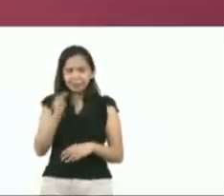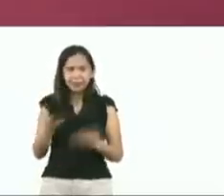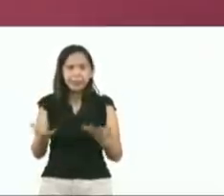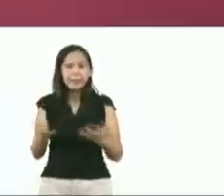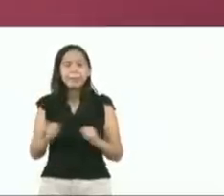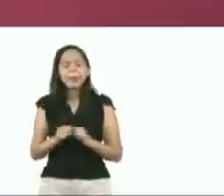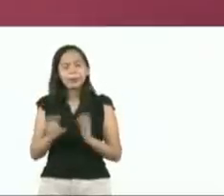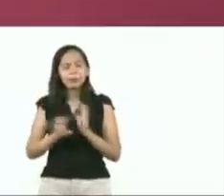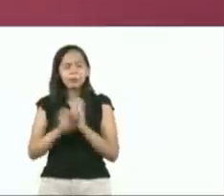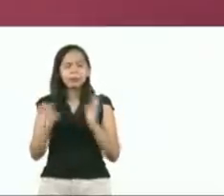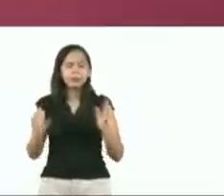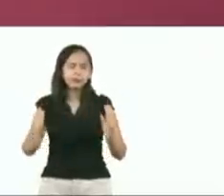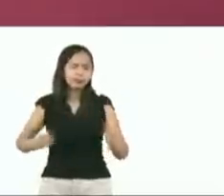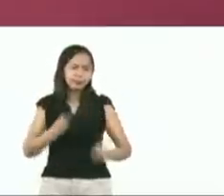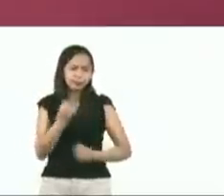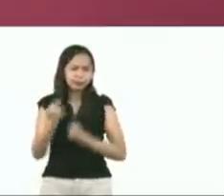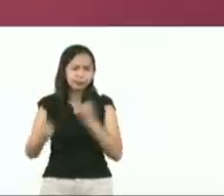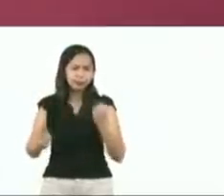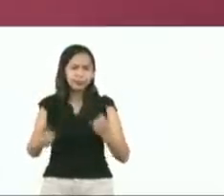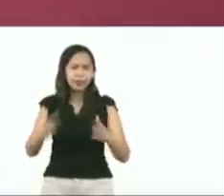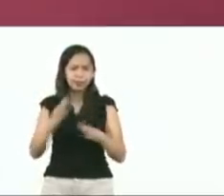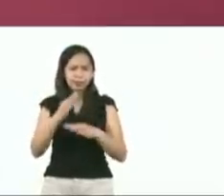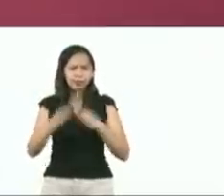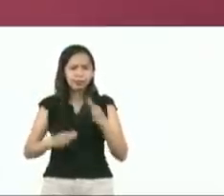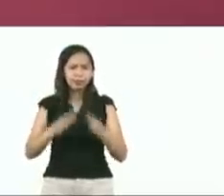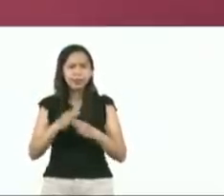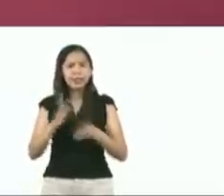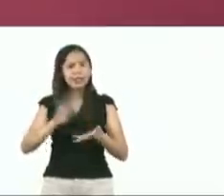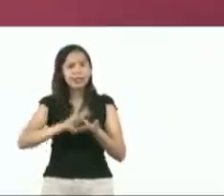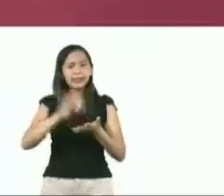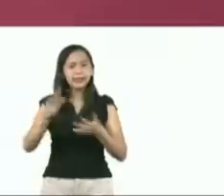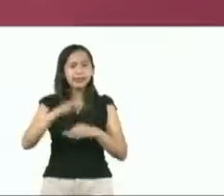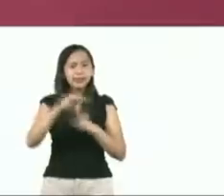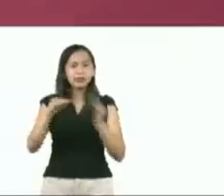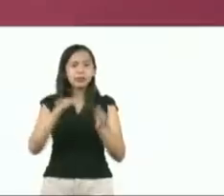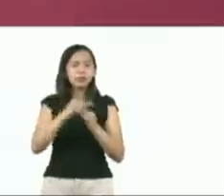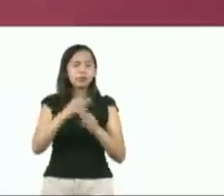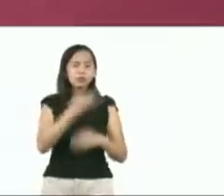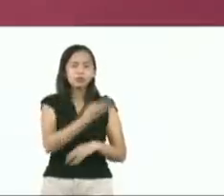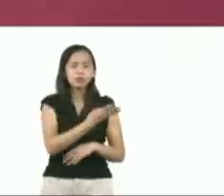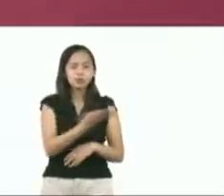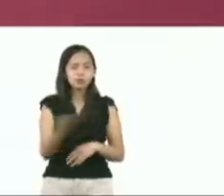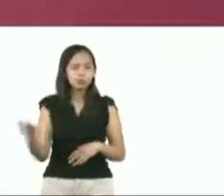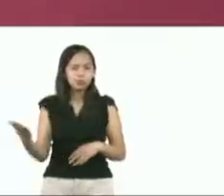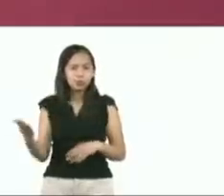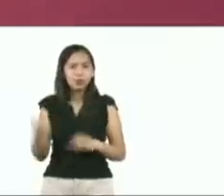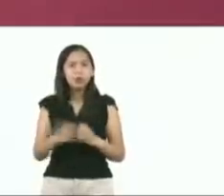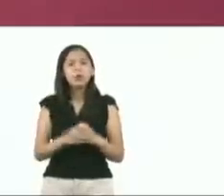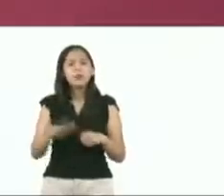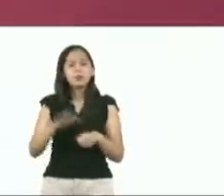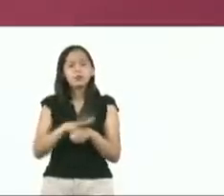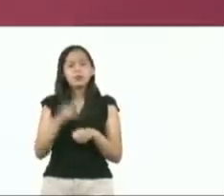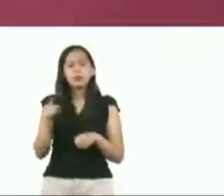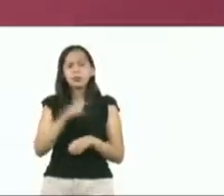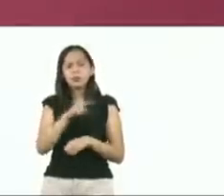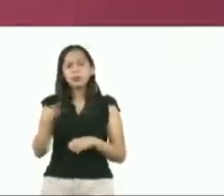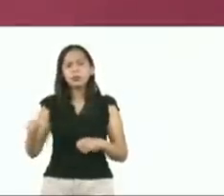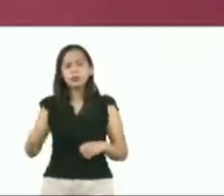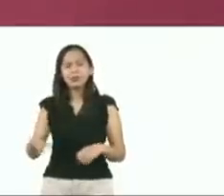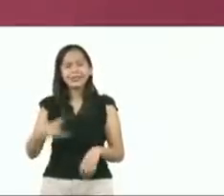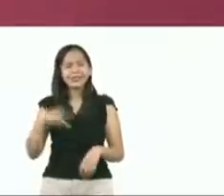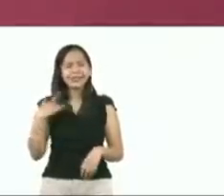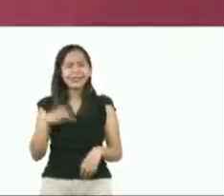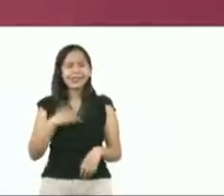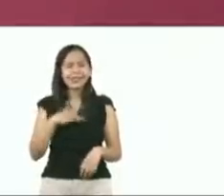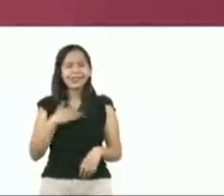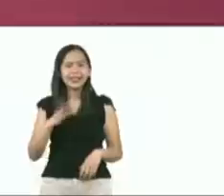mundial, pero es gracias a ustedes, boxeadoras, boxeadores, que vivimos con un gran orgullo todos los